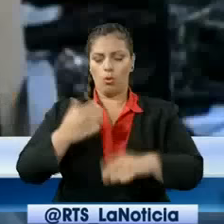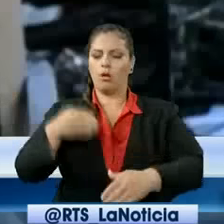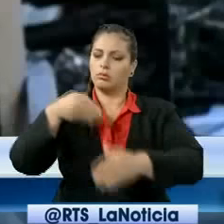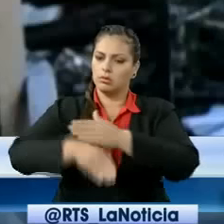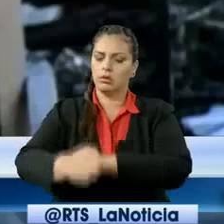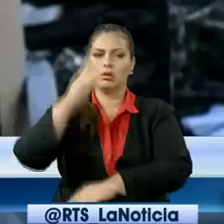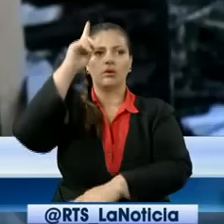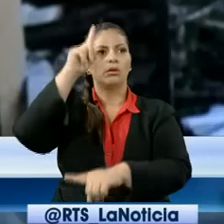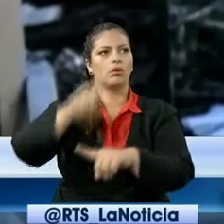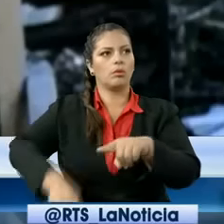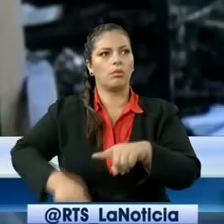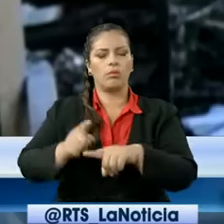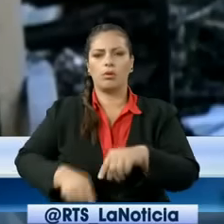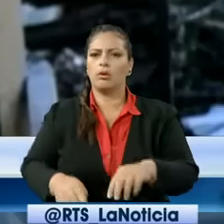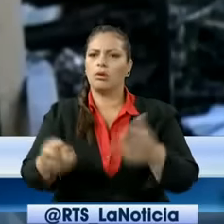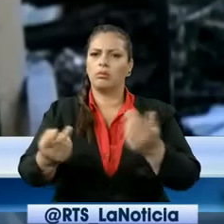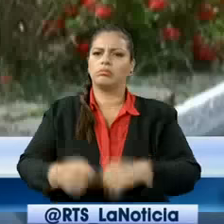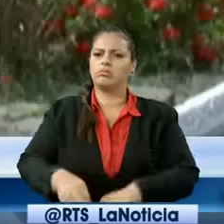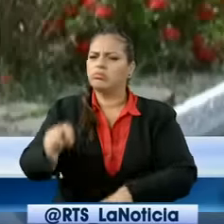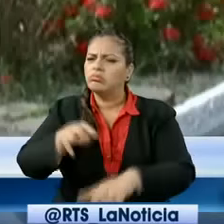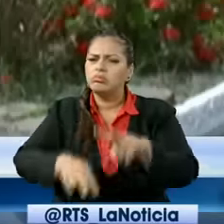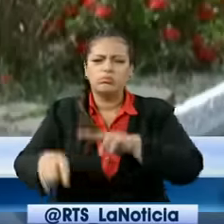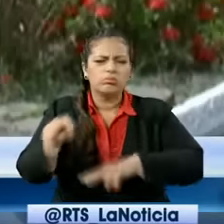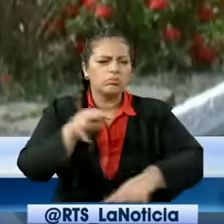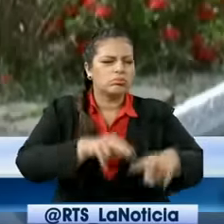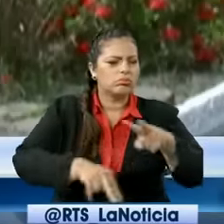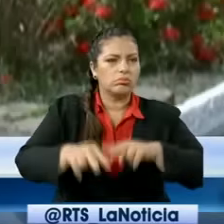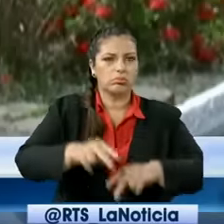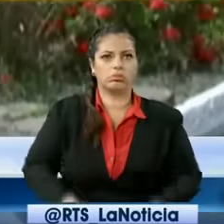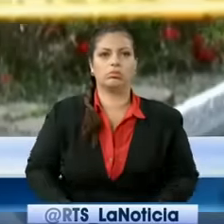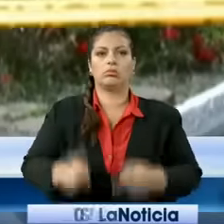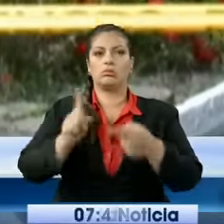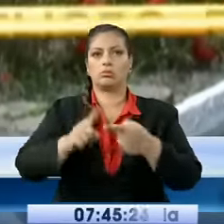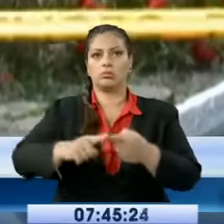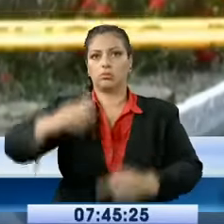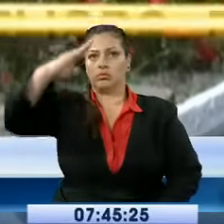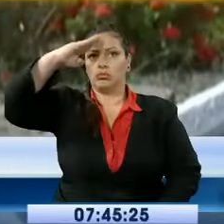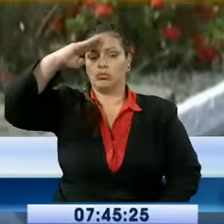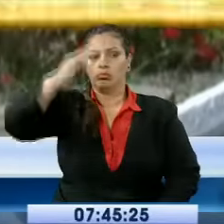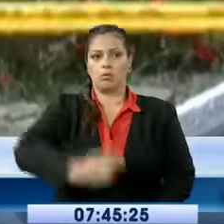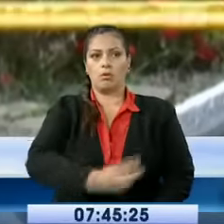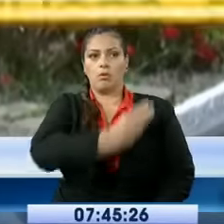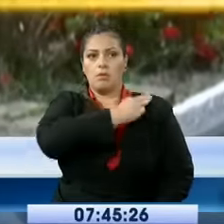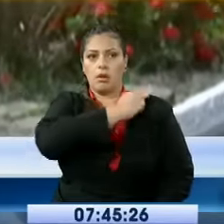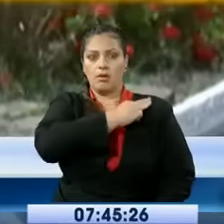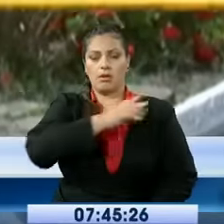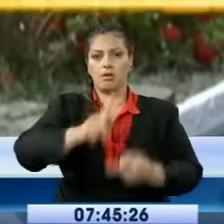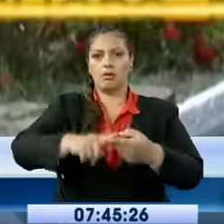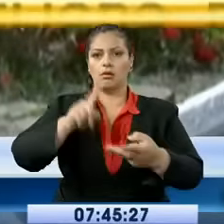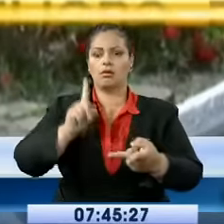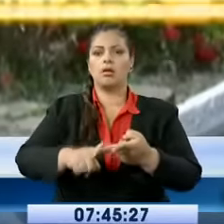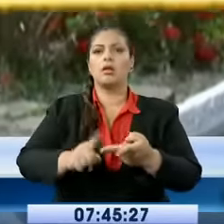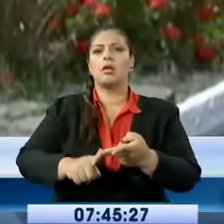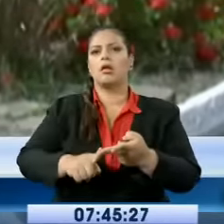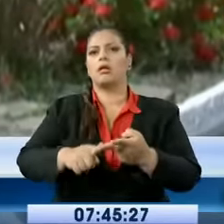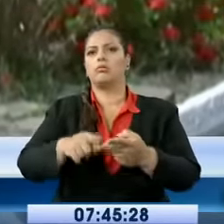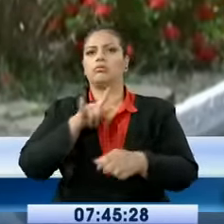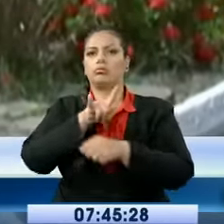recopilaban evidencias para aportar en las investigaciones. Junta investigadora conformada por las tres ramas de las Fuerzas Armadas determinará qué pasó